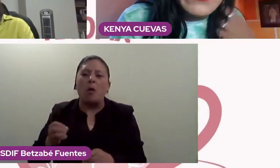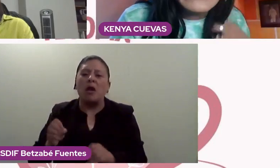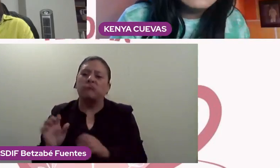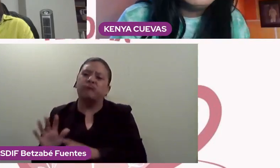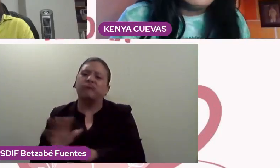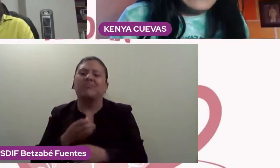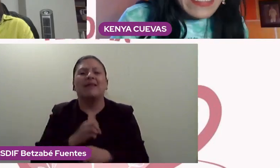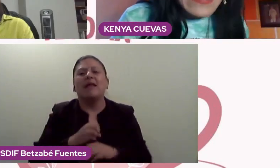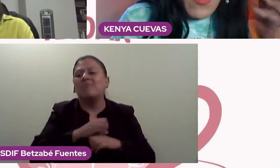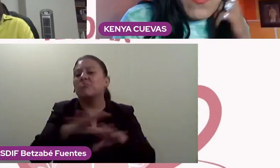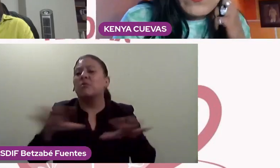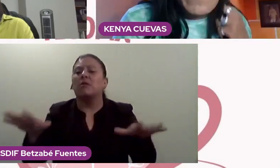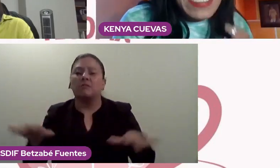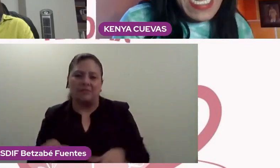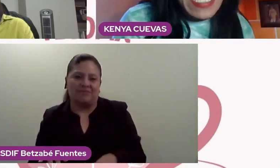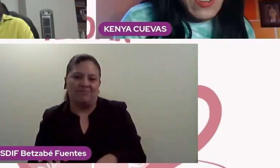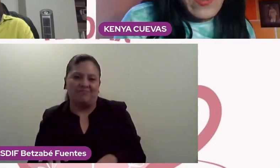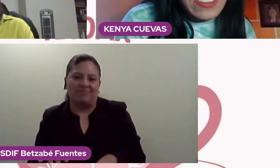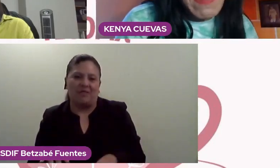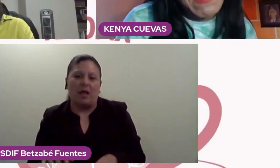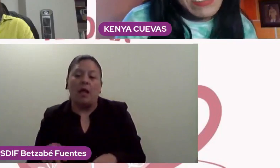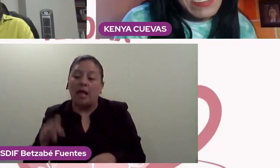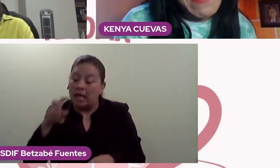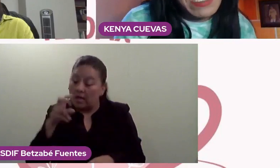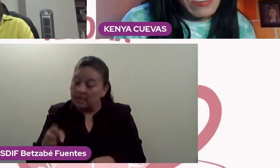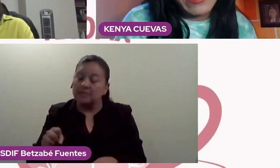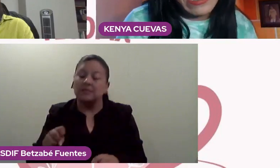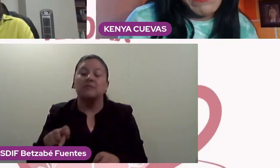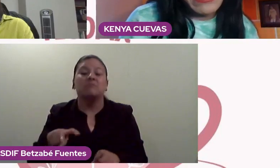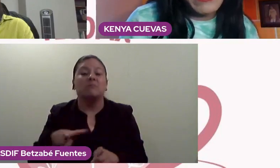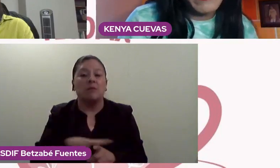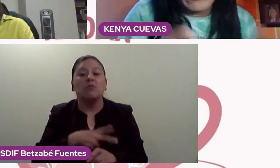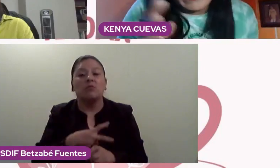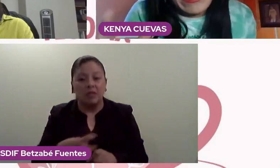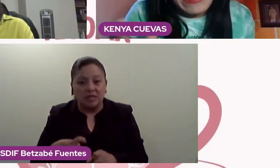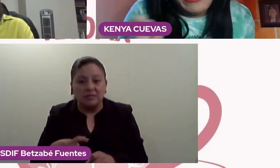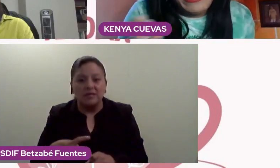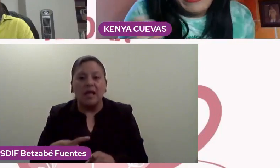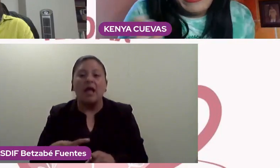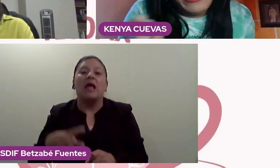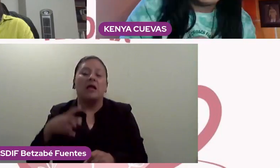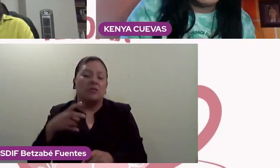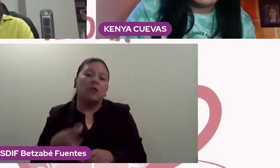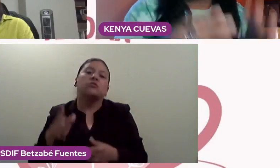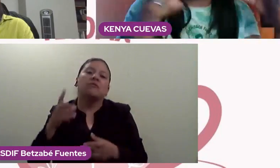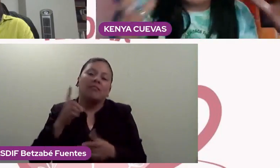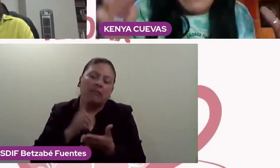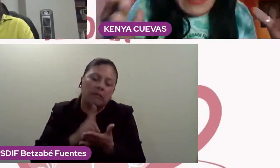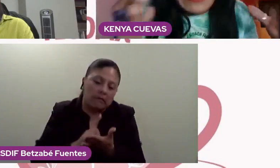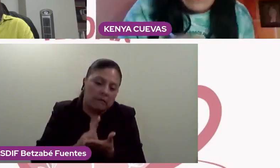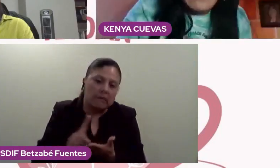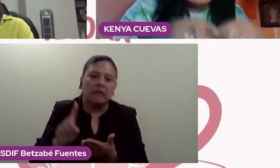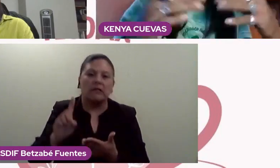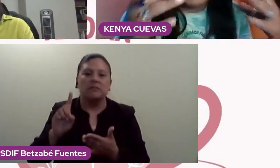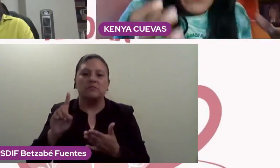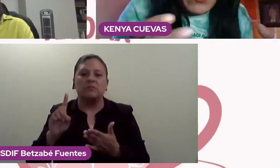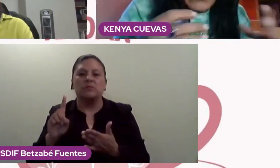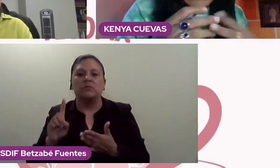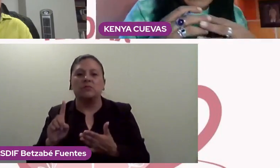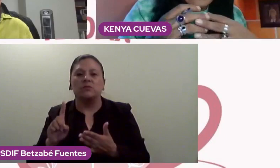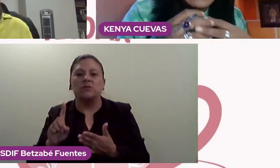¿no? Entonces, ese es como se van negando sistemáticamente los servicios, los derechos, las posibilidades,